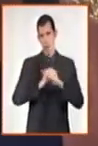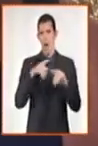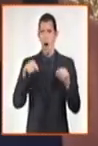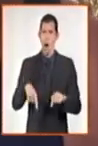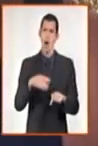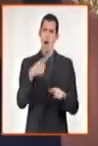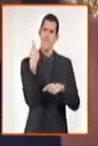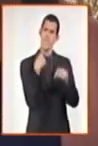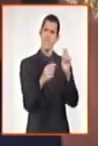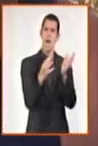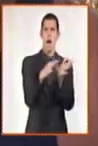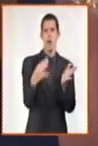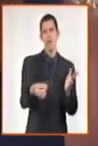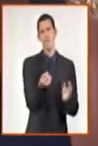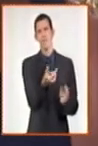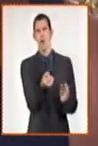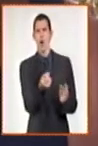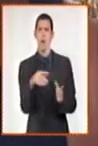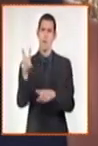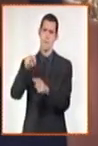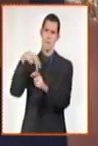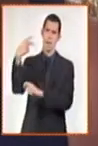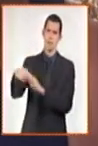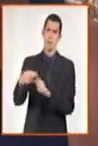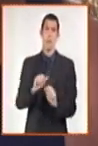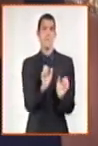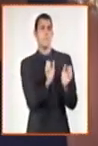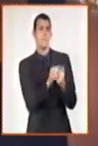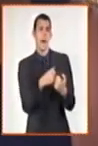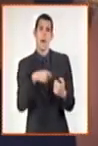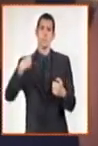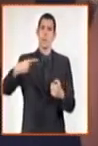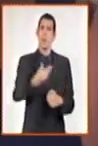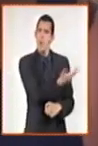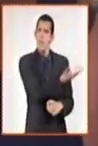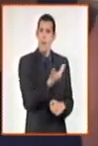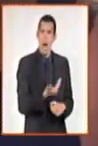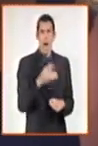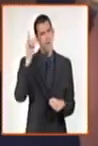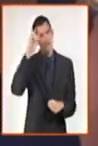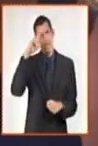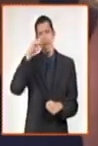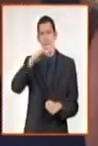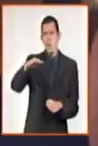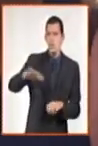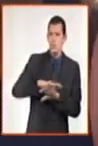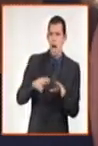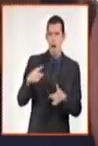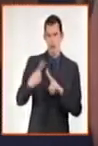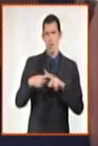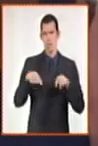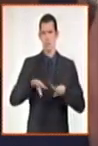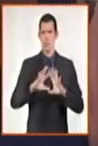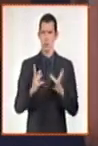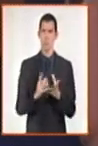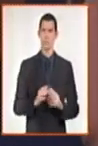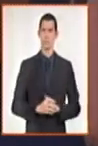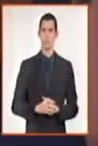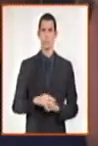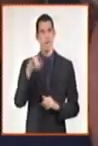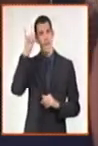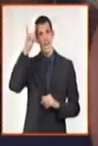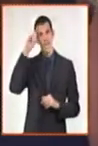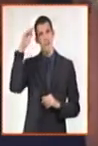plátano. Es lo que hay ahora. Y el pan cuando llegue y la leche de los niños. ¿Ya tienen la leche de los niños? Sí, ya la leche de los niños ya. La